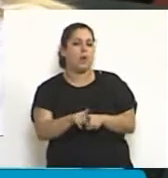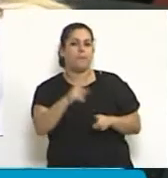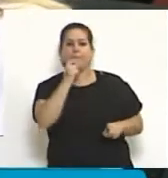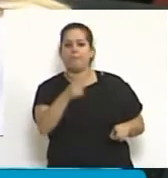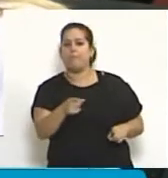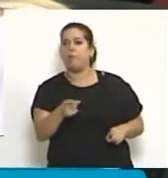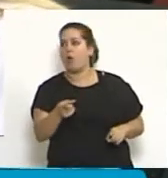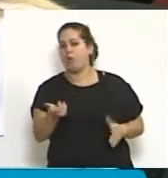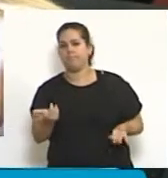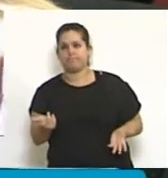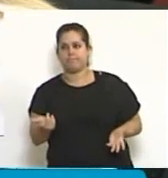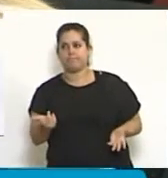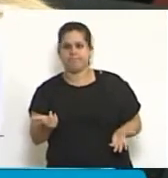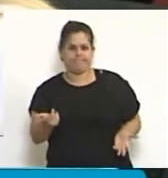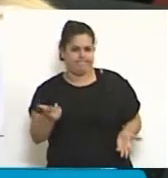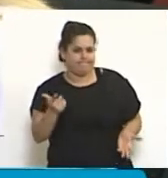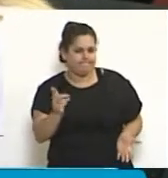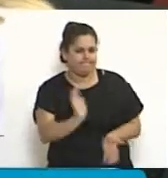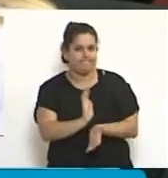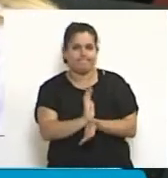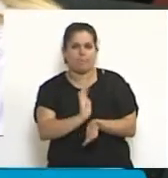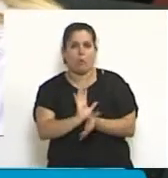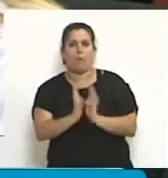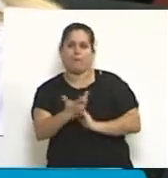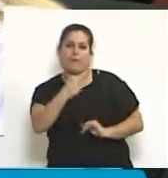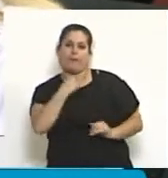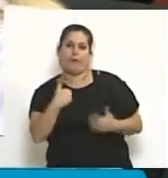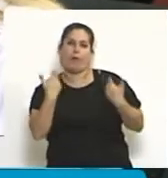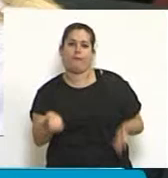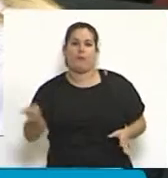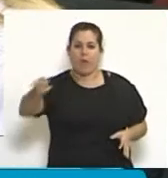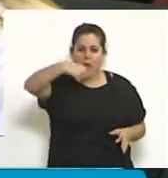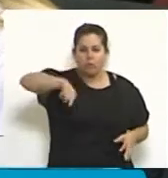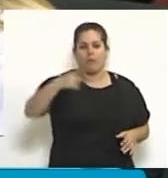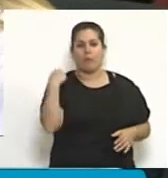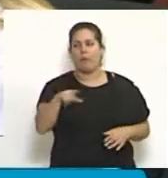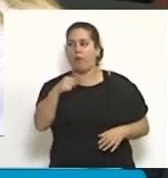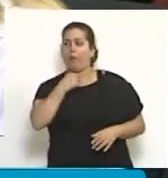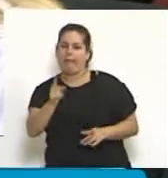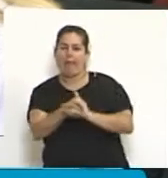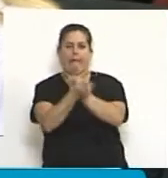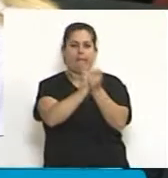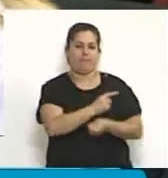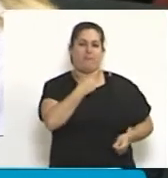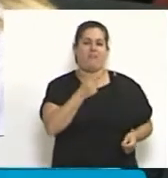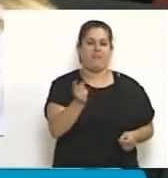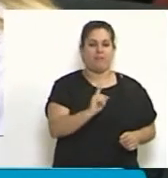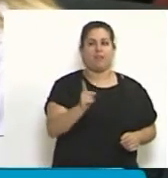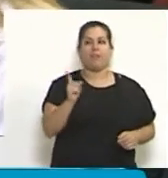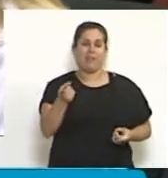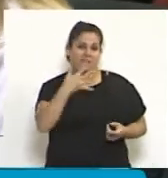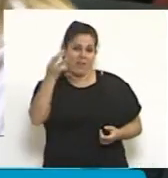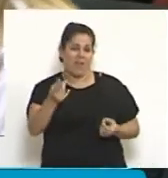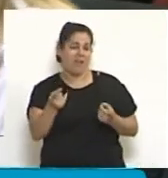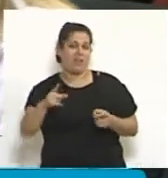hecho en definitiva es pretender dejar conformes a todos, pero no producir la reforma que nuestro sistema y nuestra sociedad